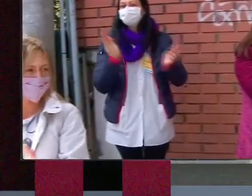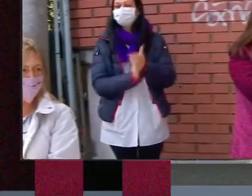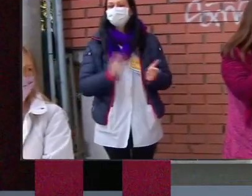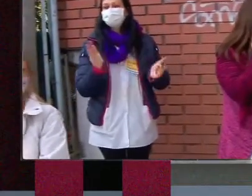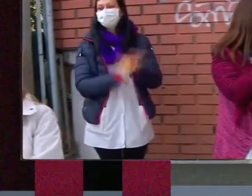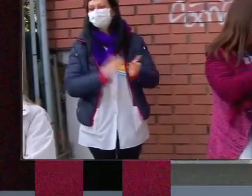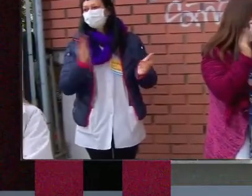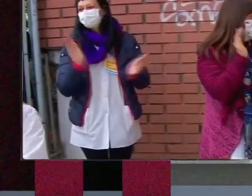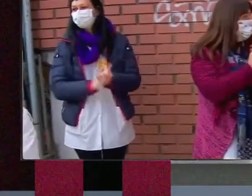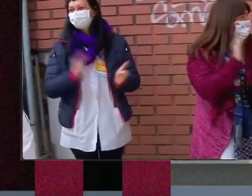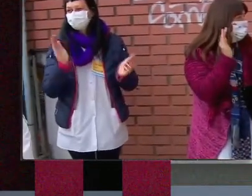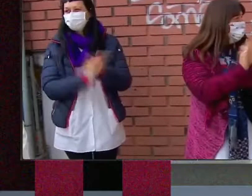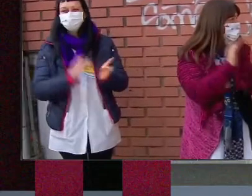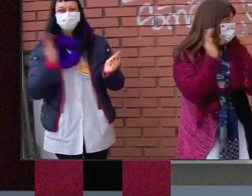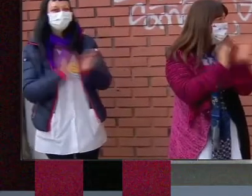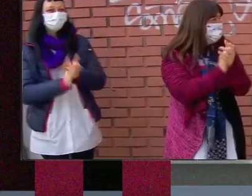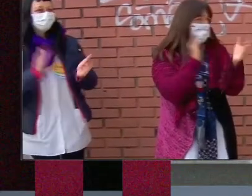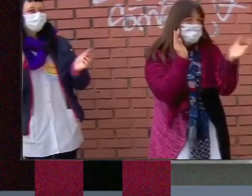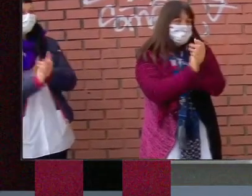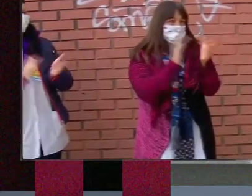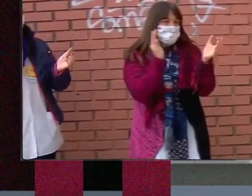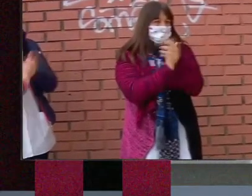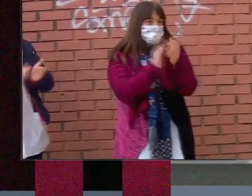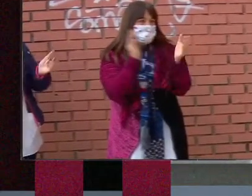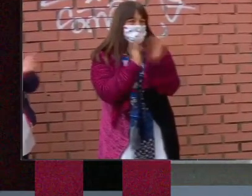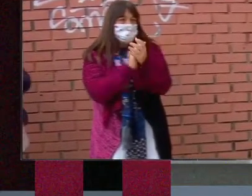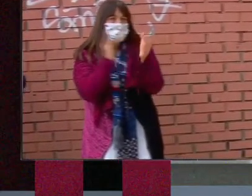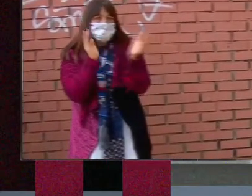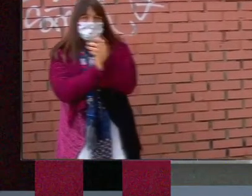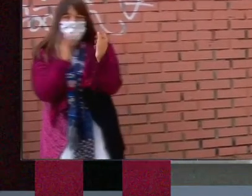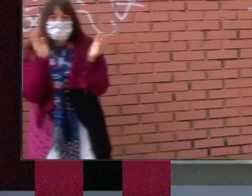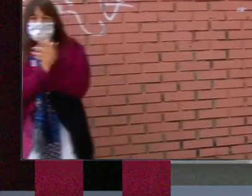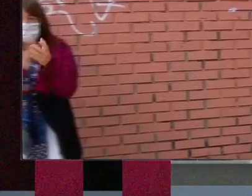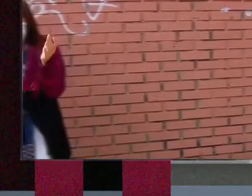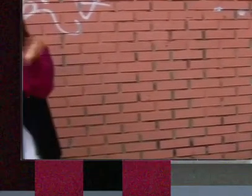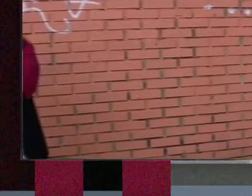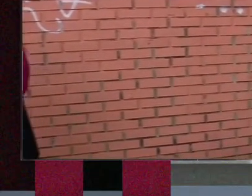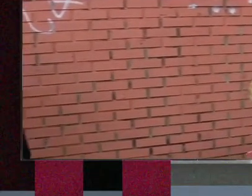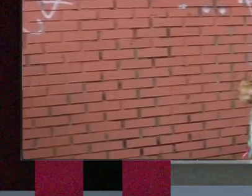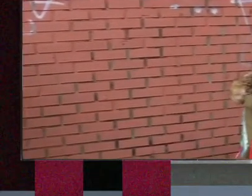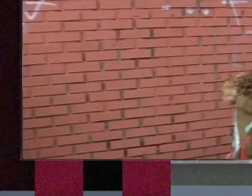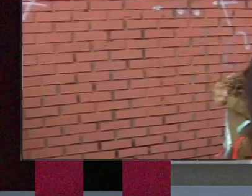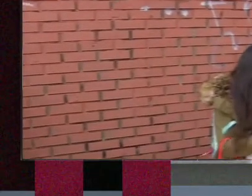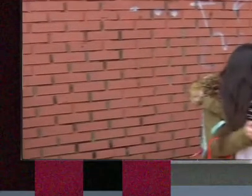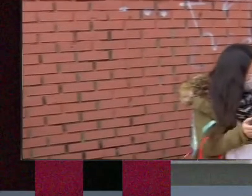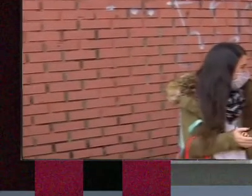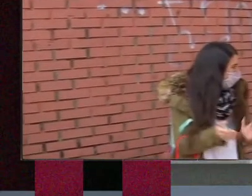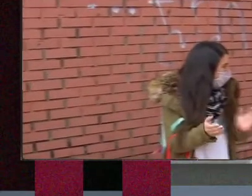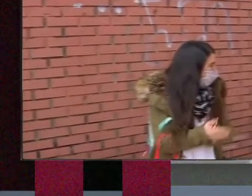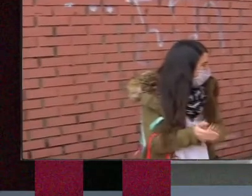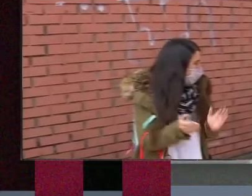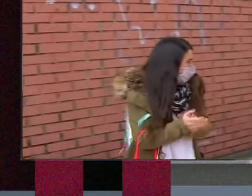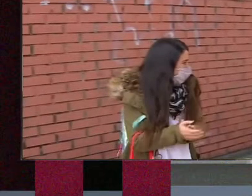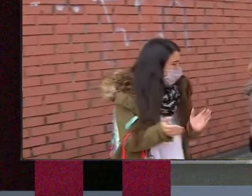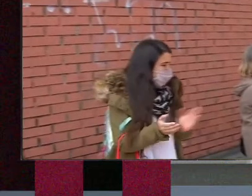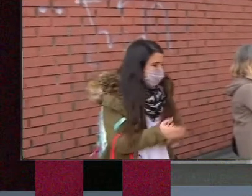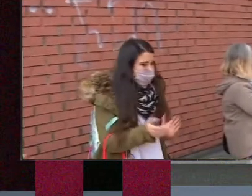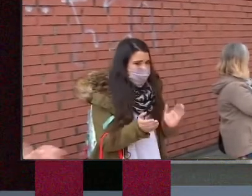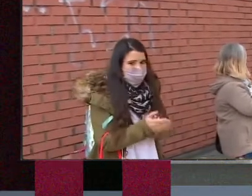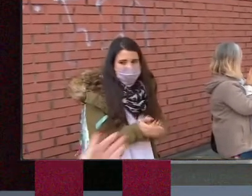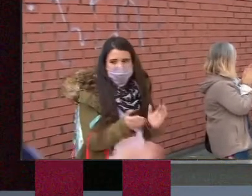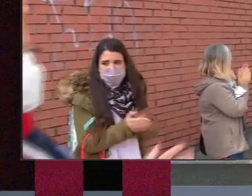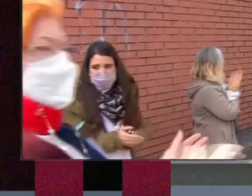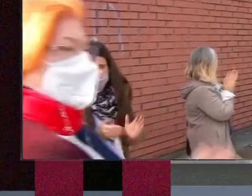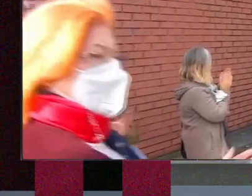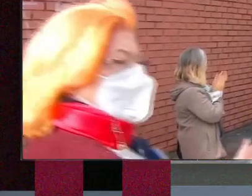medida que empezó el lunes por 48 horas los hemos visto recién en el bloque de información sobre el